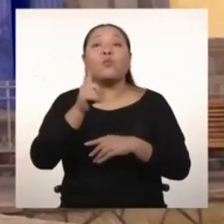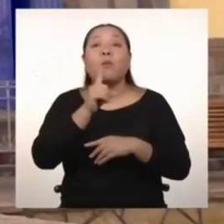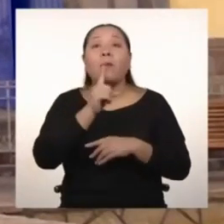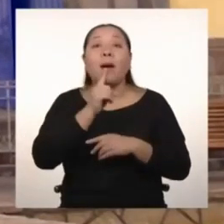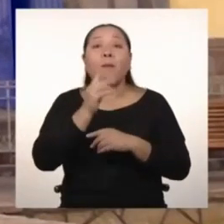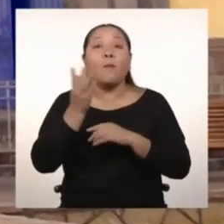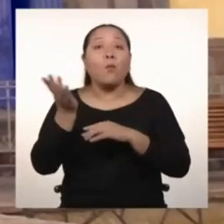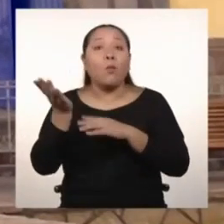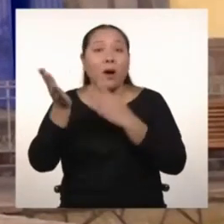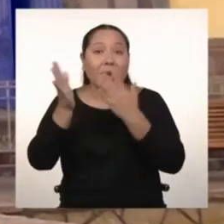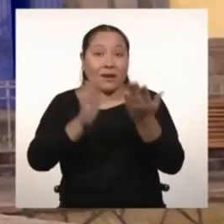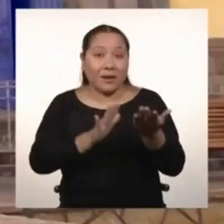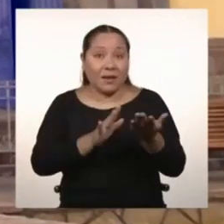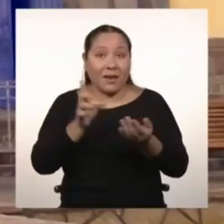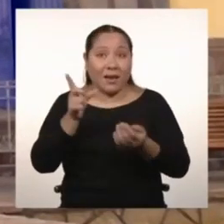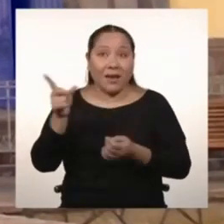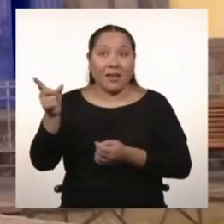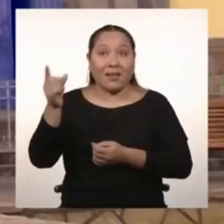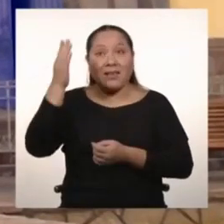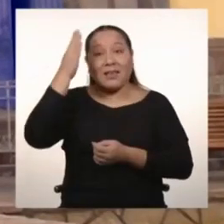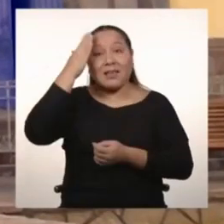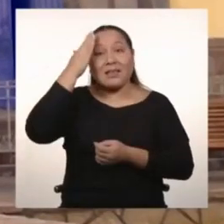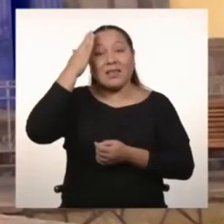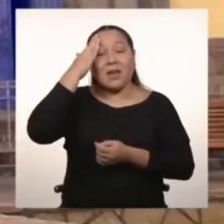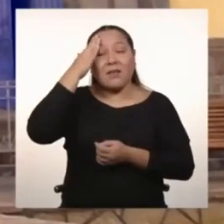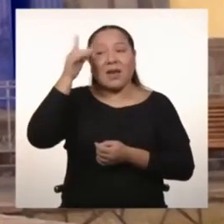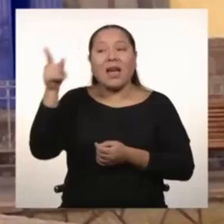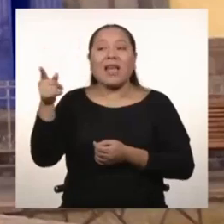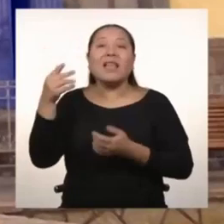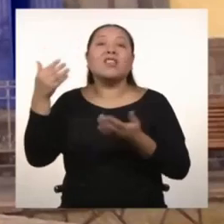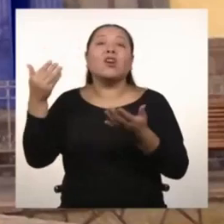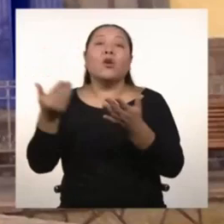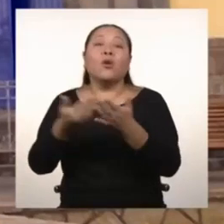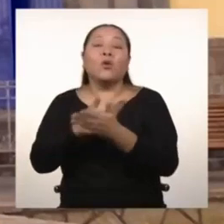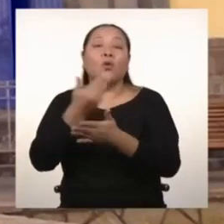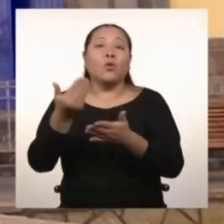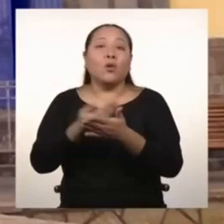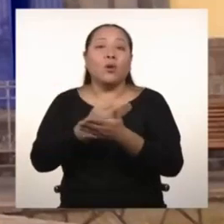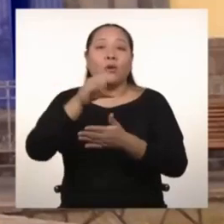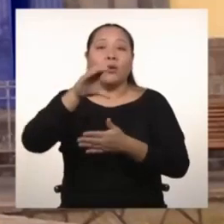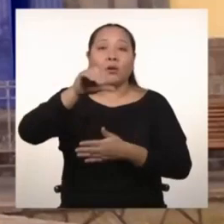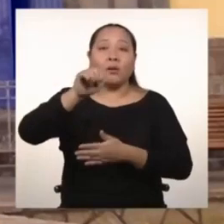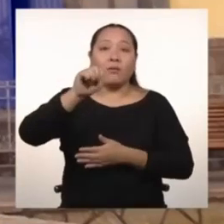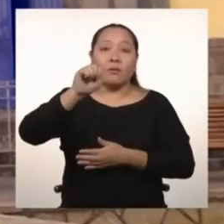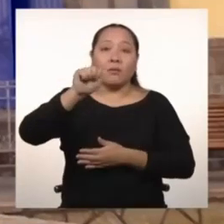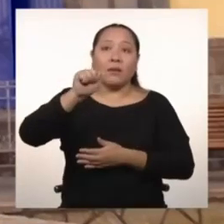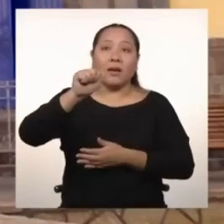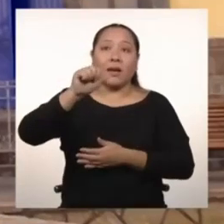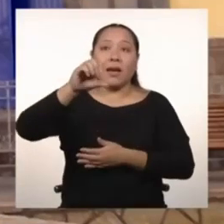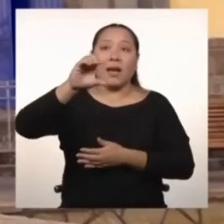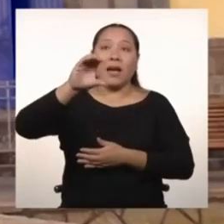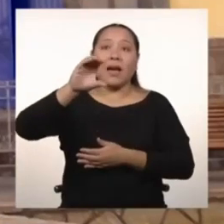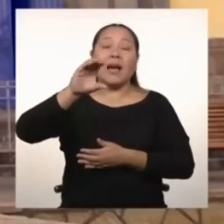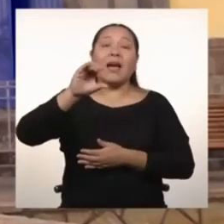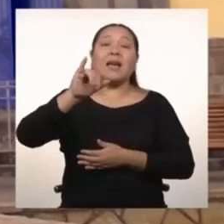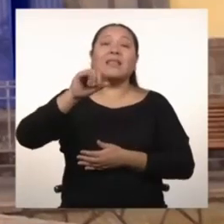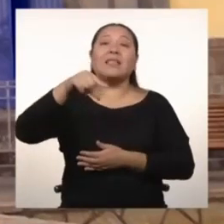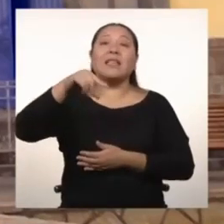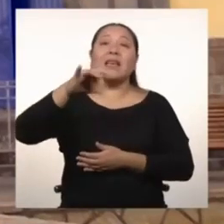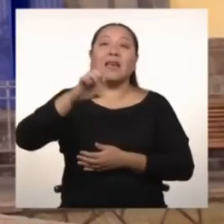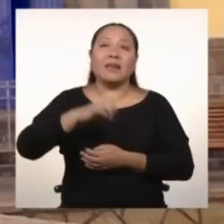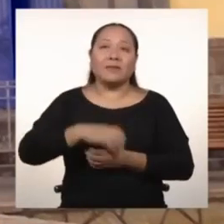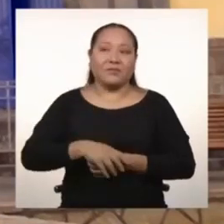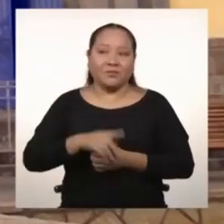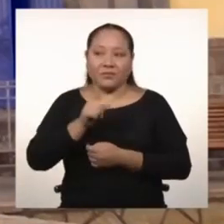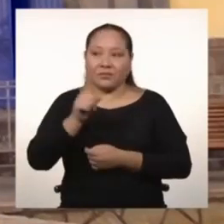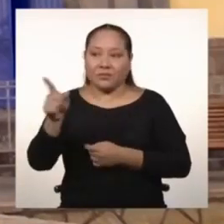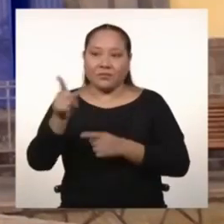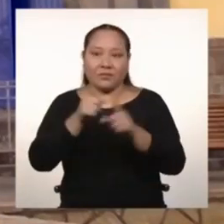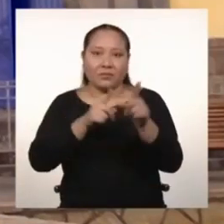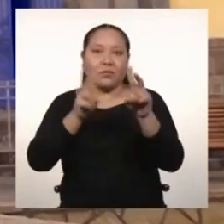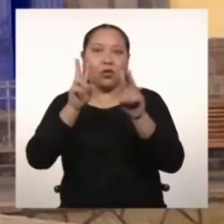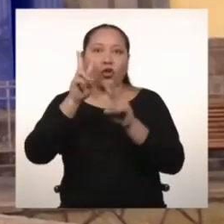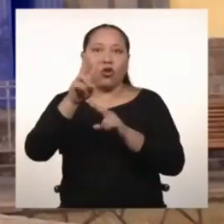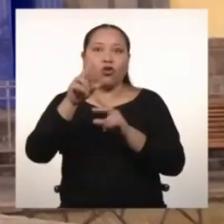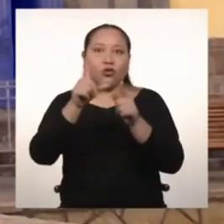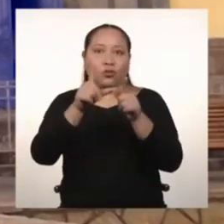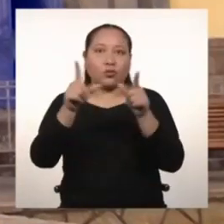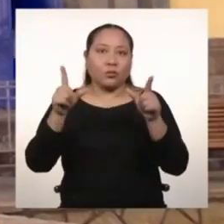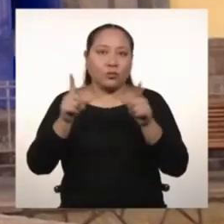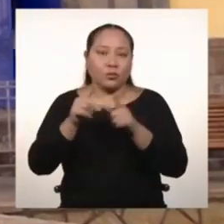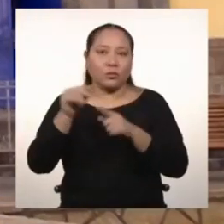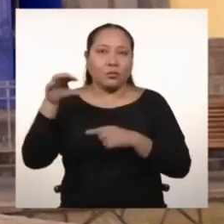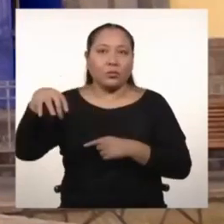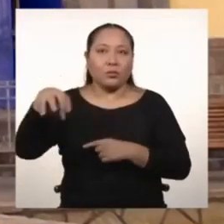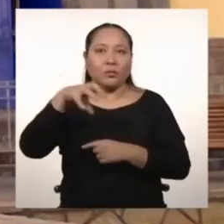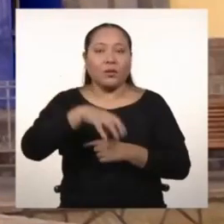ya sabe que es el nuevo cacique de Surimana, Tungazuca y Pampamarca. En